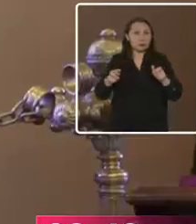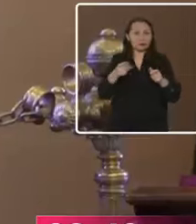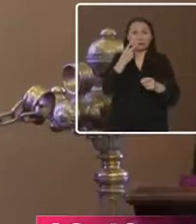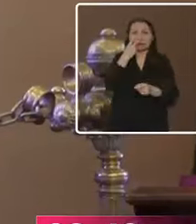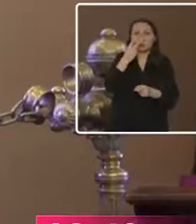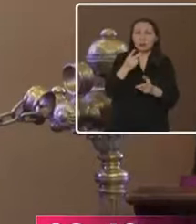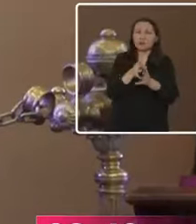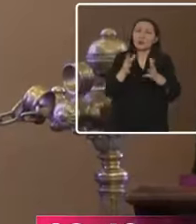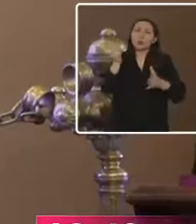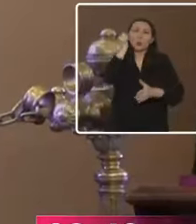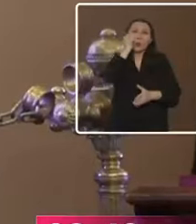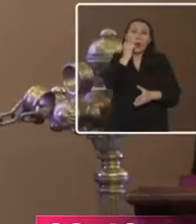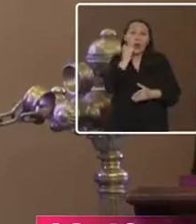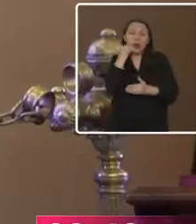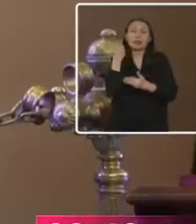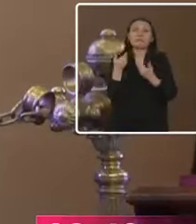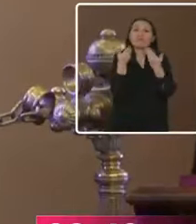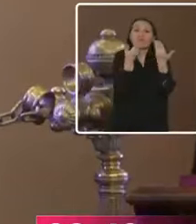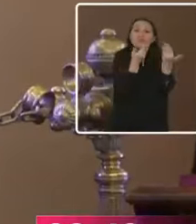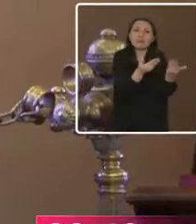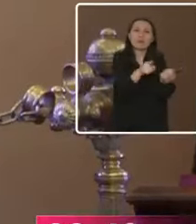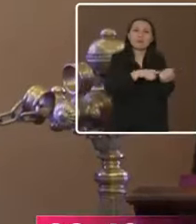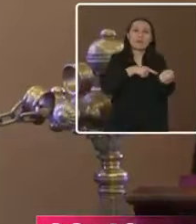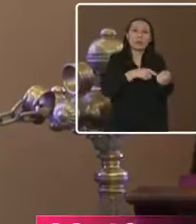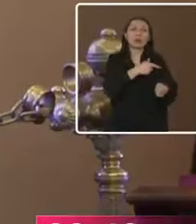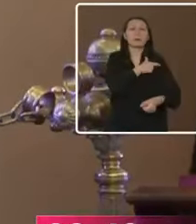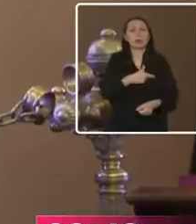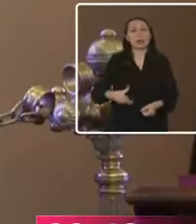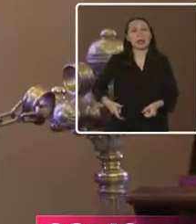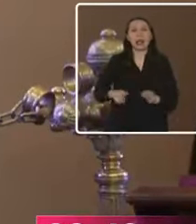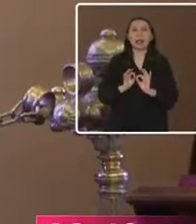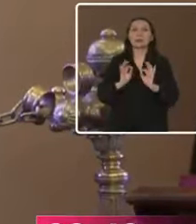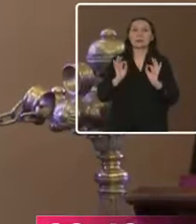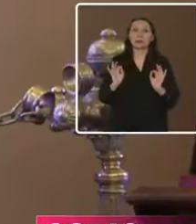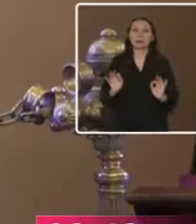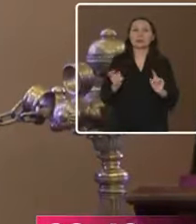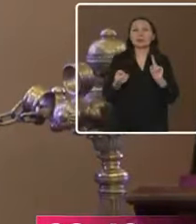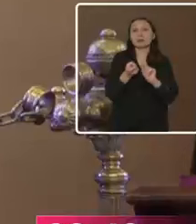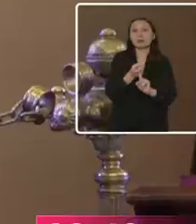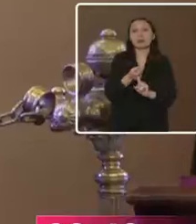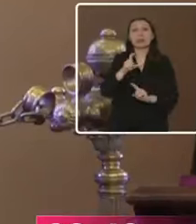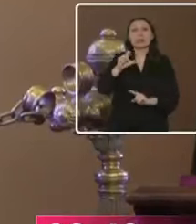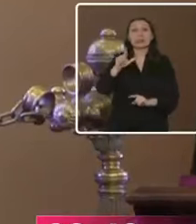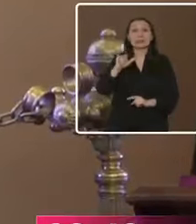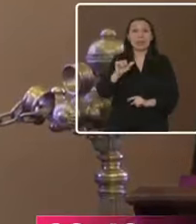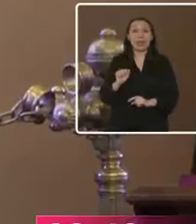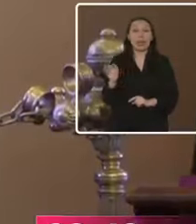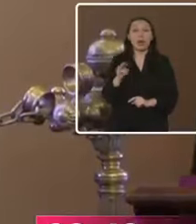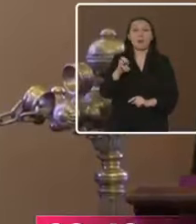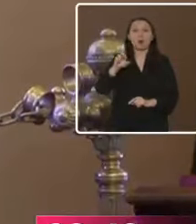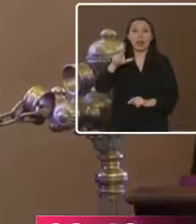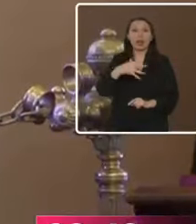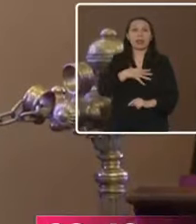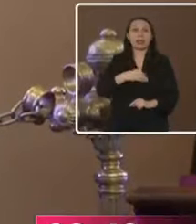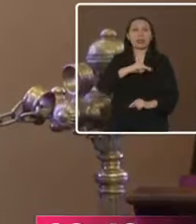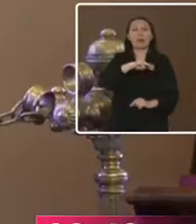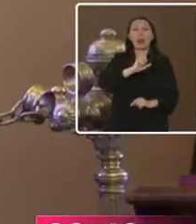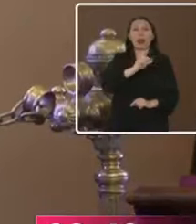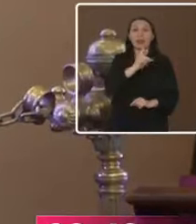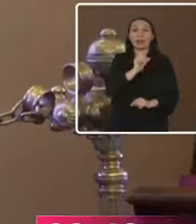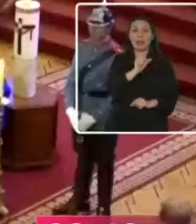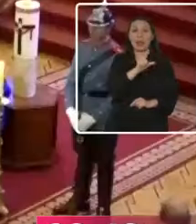extendido con mucho cariño a la familia del presidente, especialmente a su señora Cecilia Morel y a sus hijos